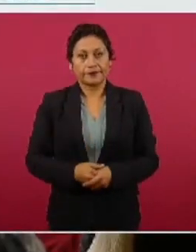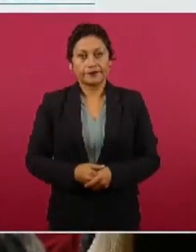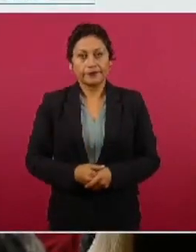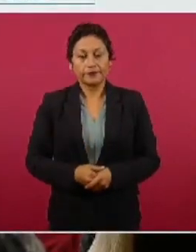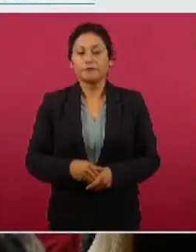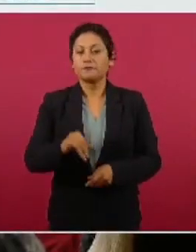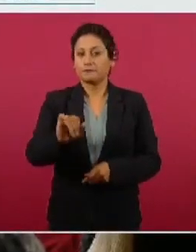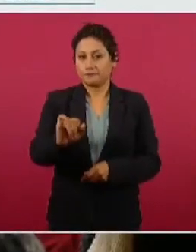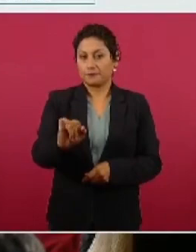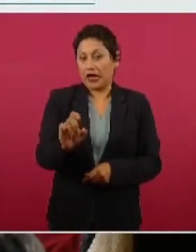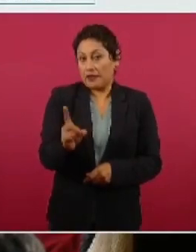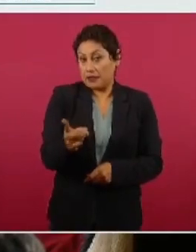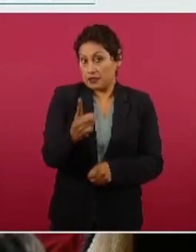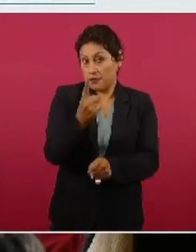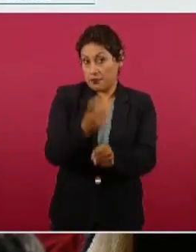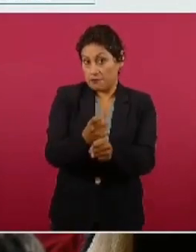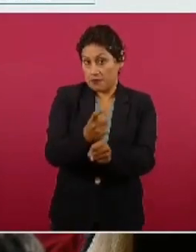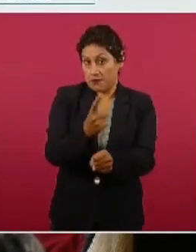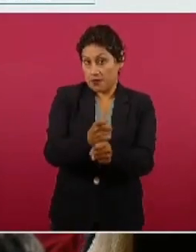sí, el primero.